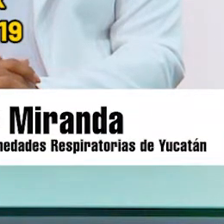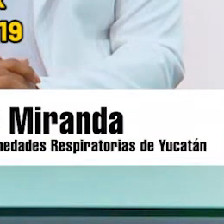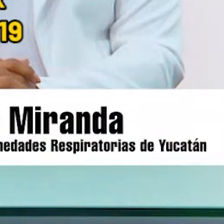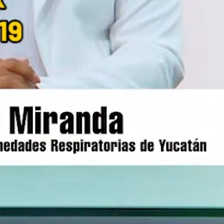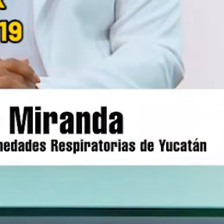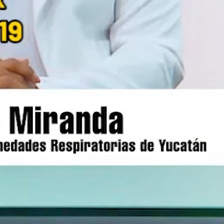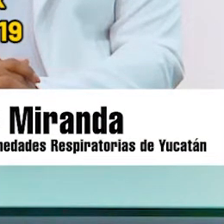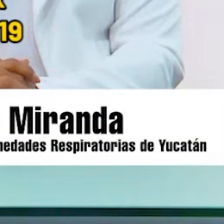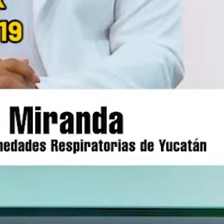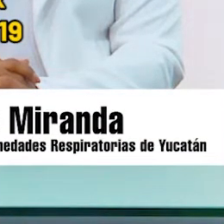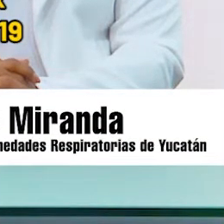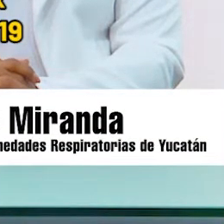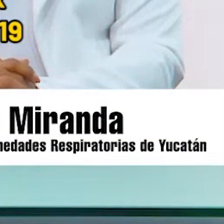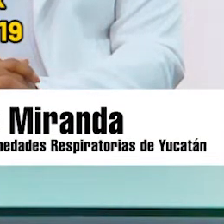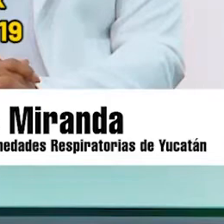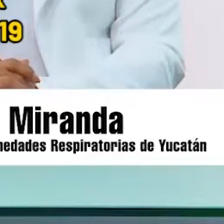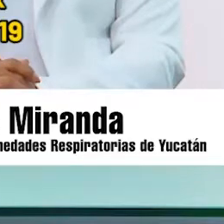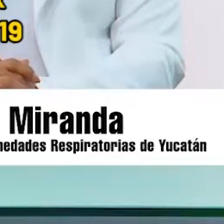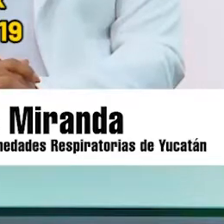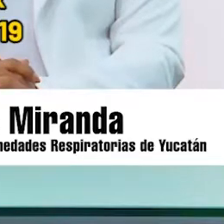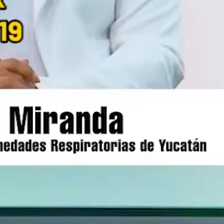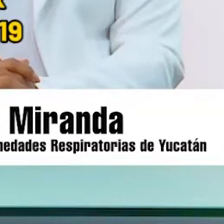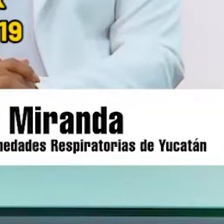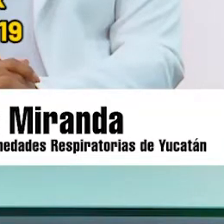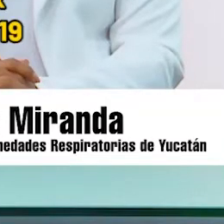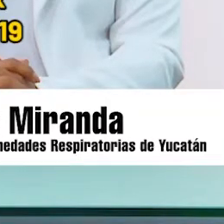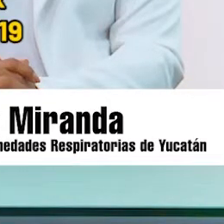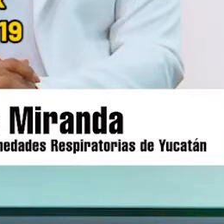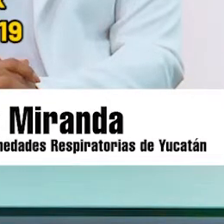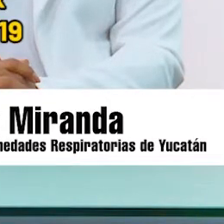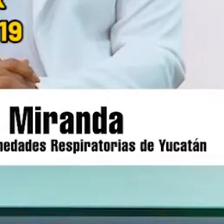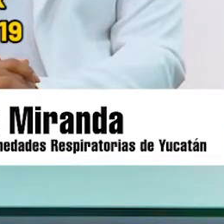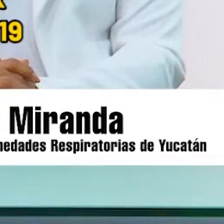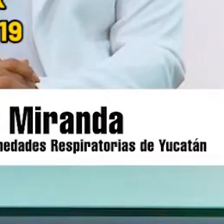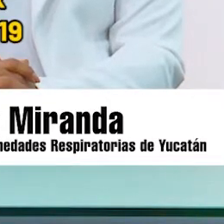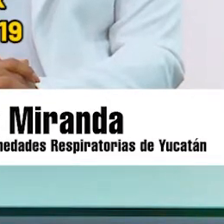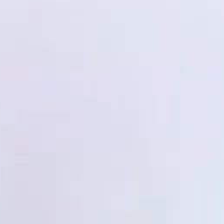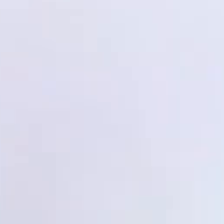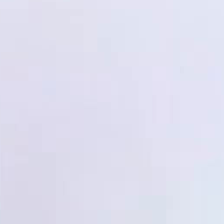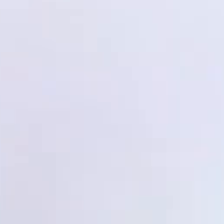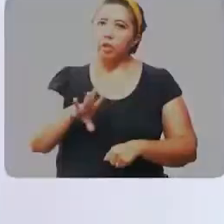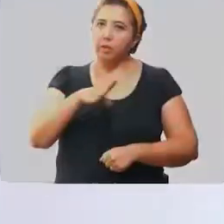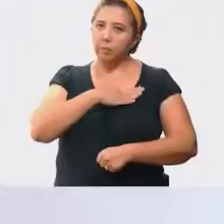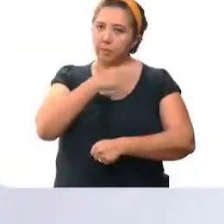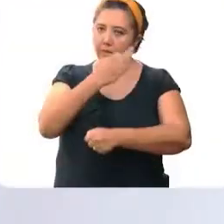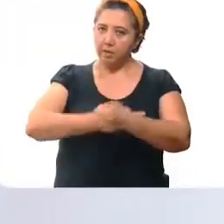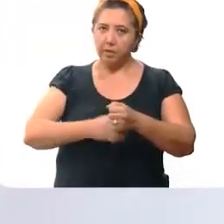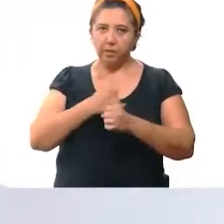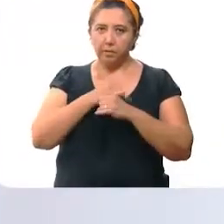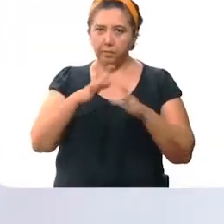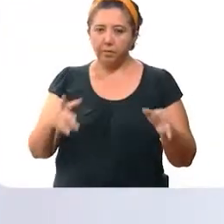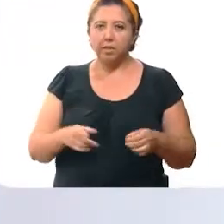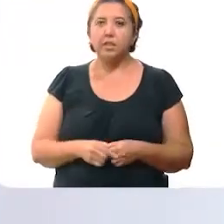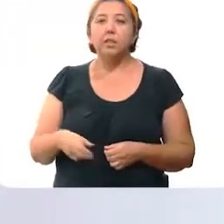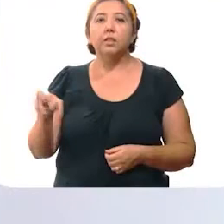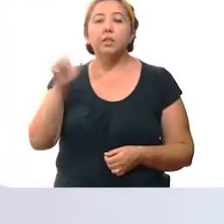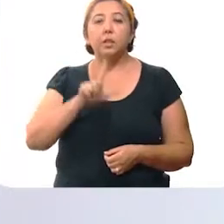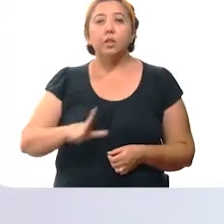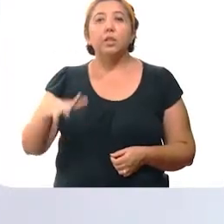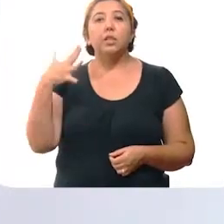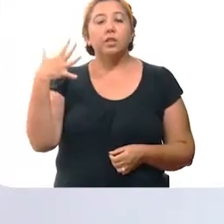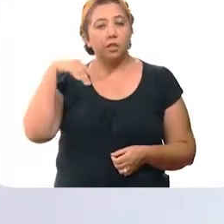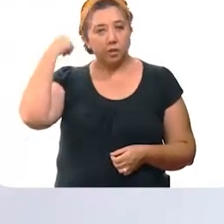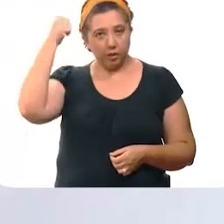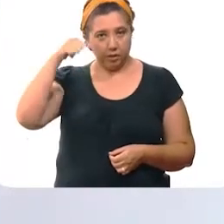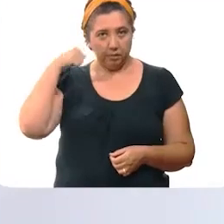Buenas tardes. Nos permitimos dar el informe diario relacionado con el COVID-19. Adelante, doctora. Gracias, doctora. Buenas tardes. Este es el parte médico de este lunes